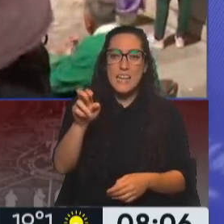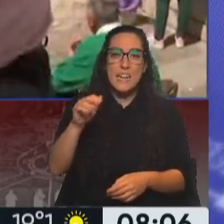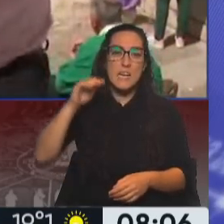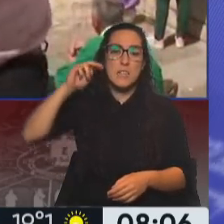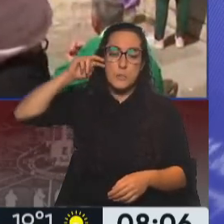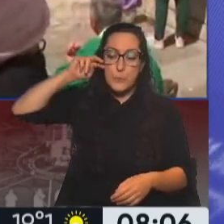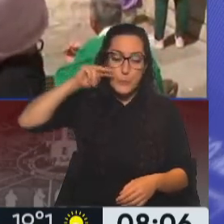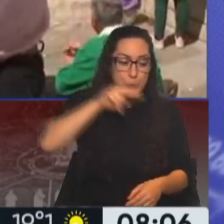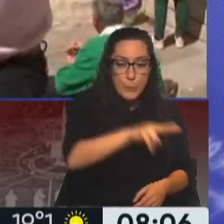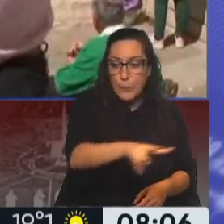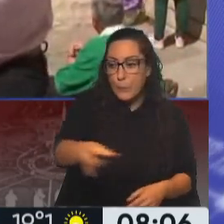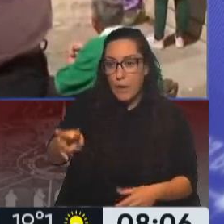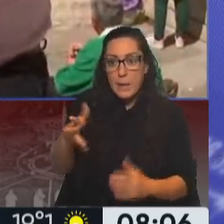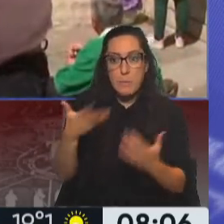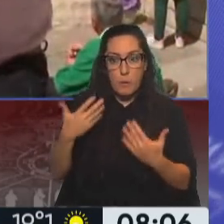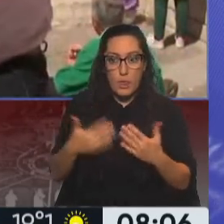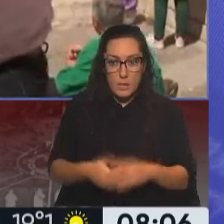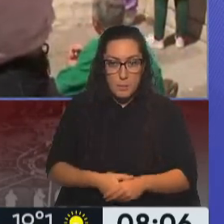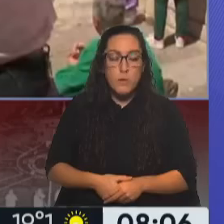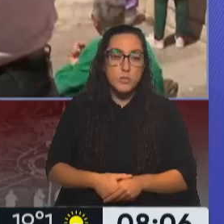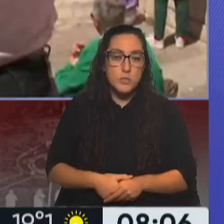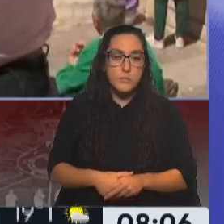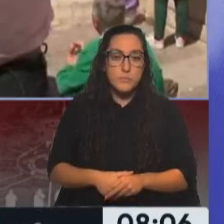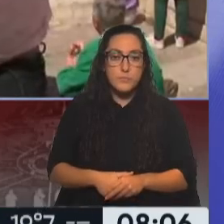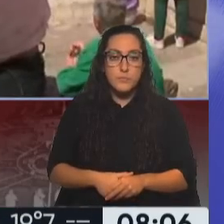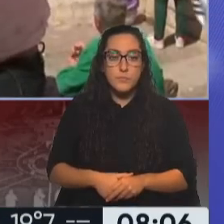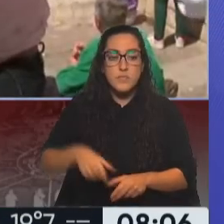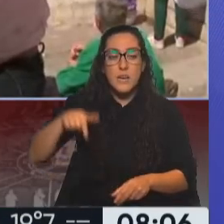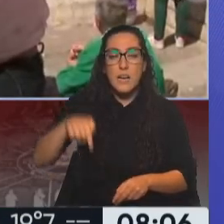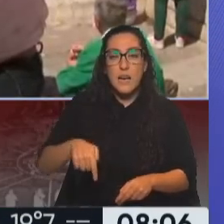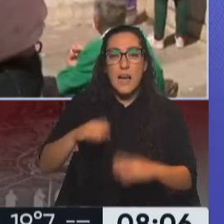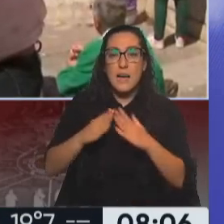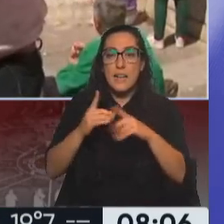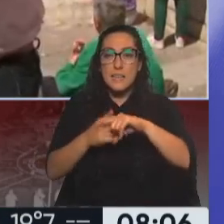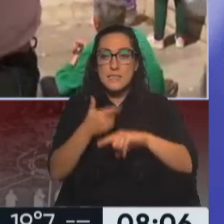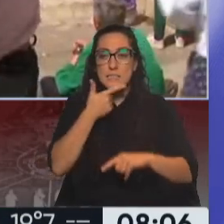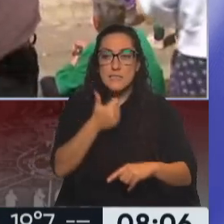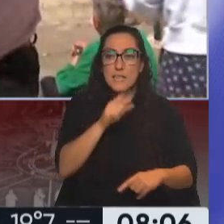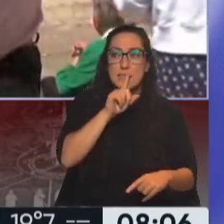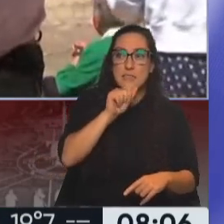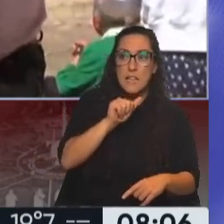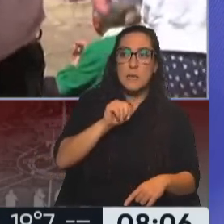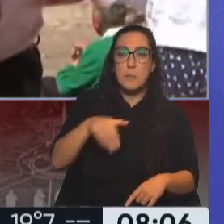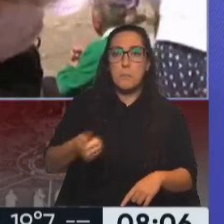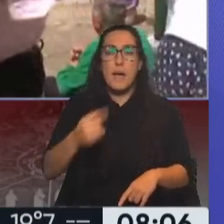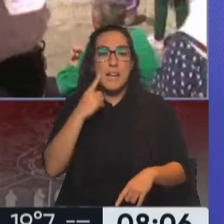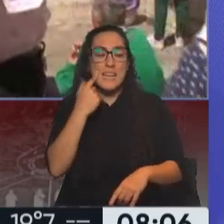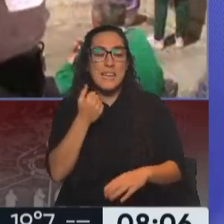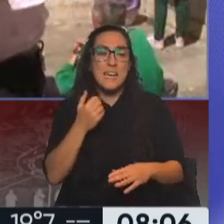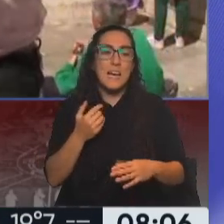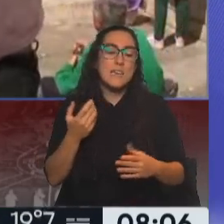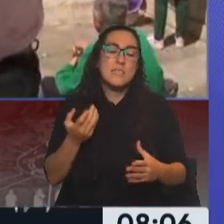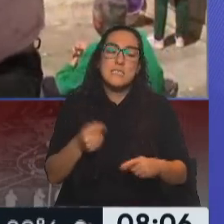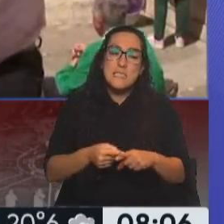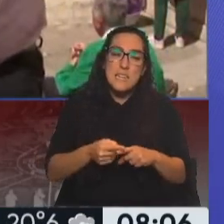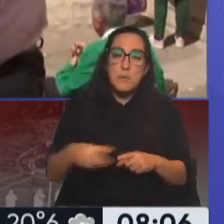elevada, una perspectiva mejor. En este momento, mientras se desarrolla en Santa María la ceremonia íntima,